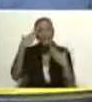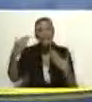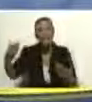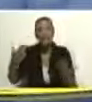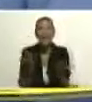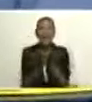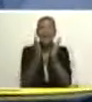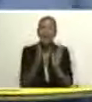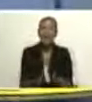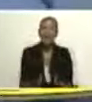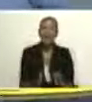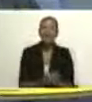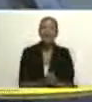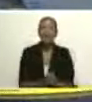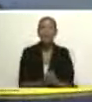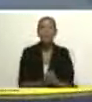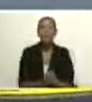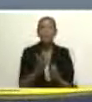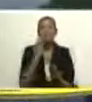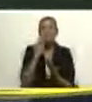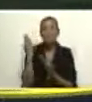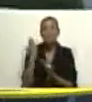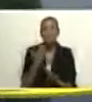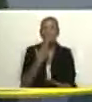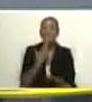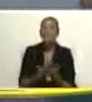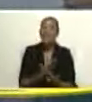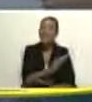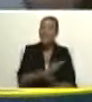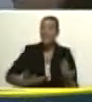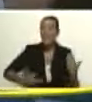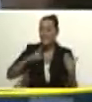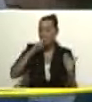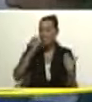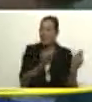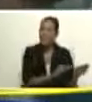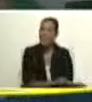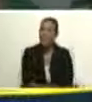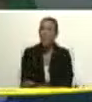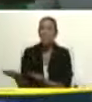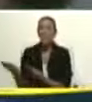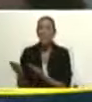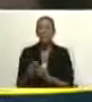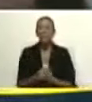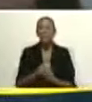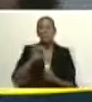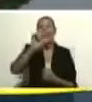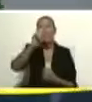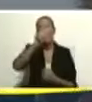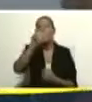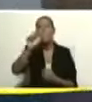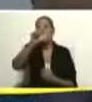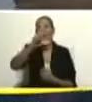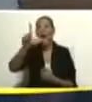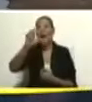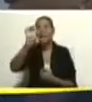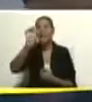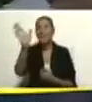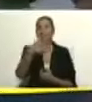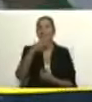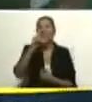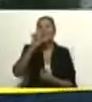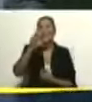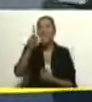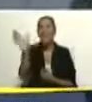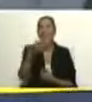ustedes. Héctor. Gracias, presidente. Bienvenido a los Valles del Tuy, bienvenido al municipio Tomás